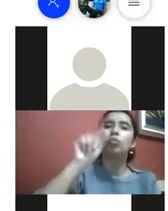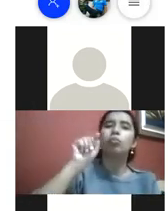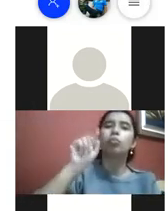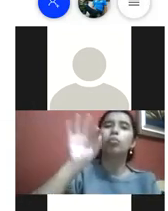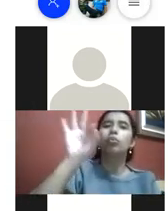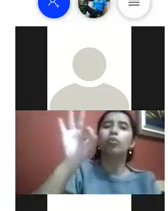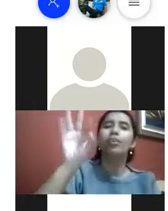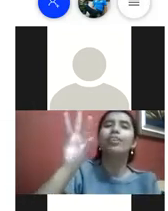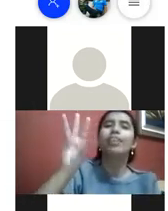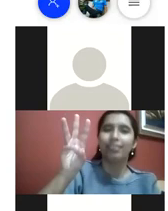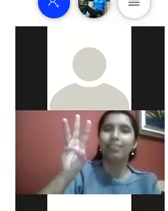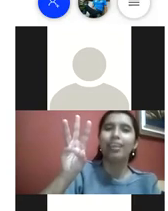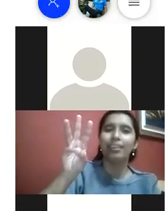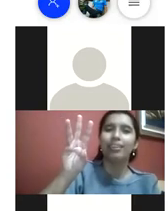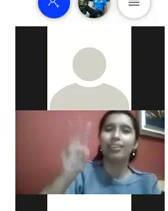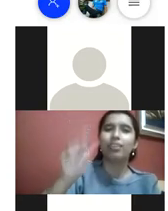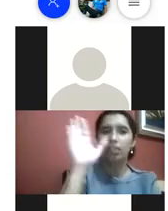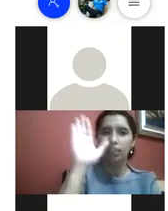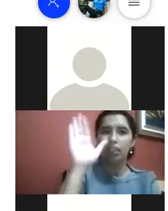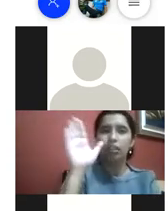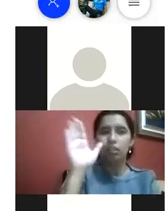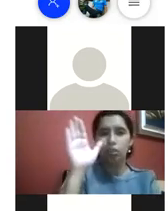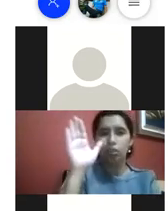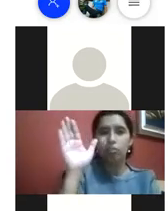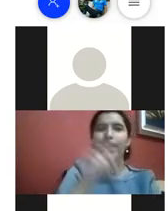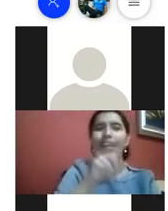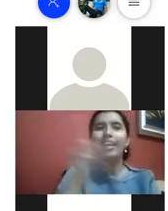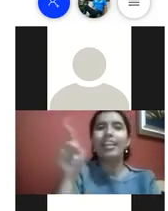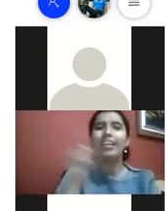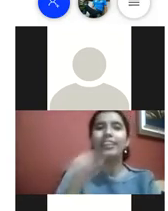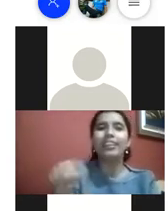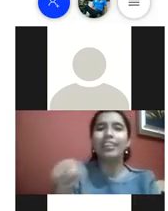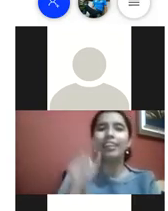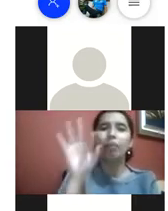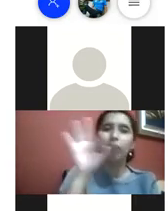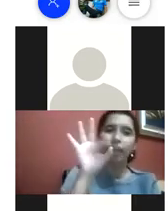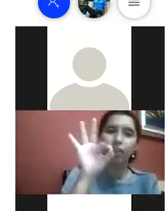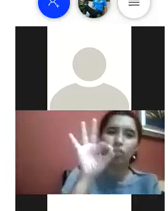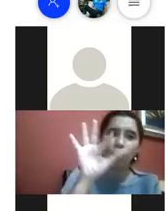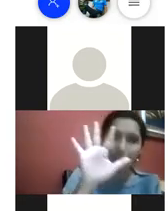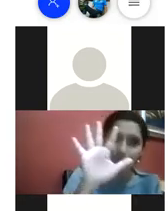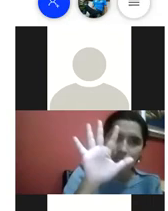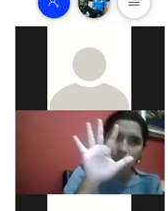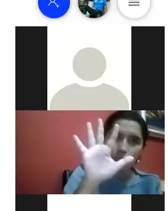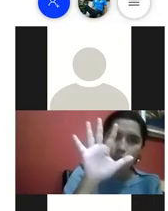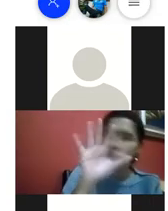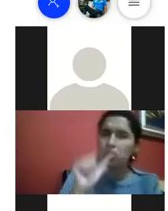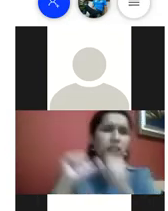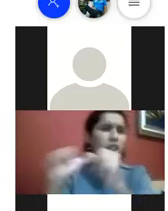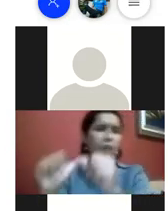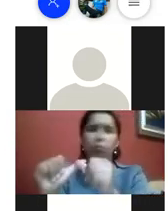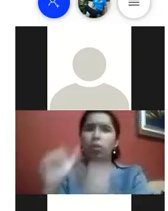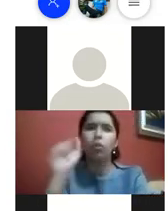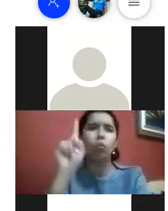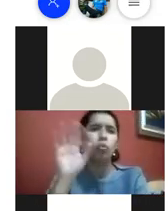Entonces, esto se cumple siempre. El Z que cumple para el 95 siempre es el 1.96. Y